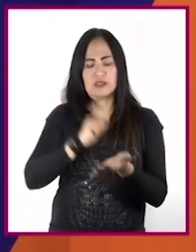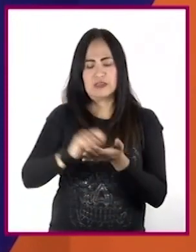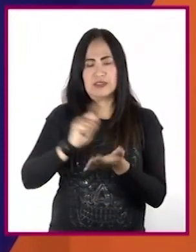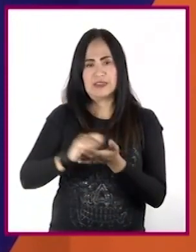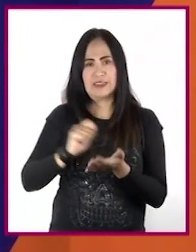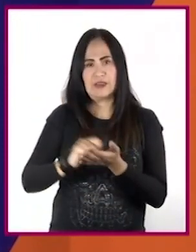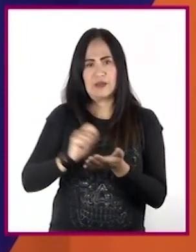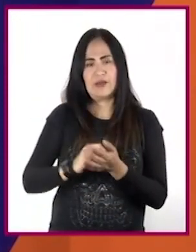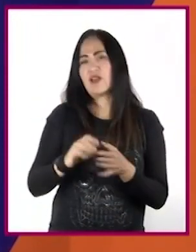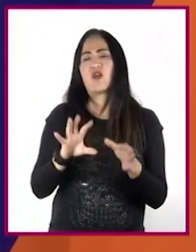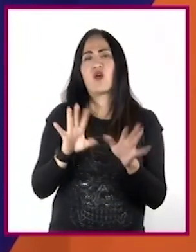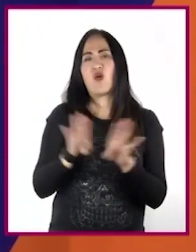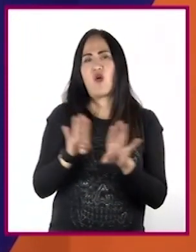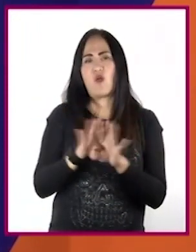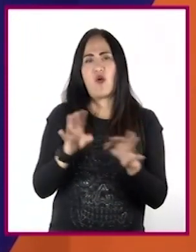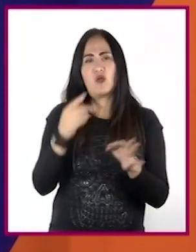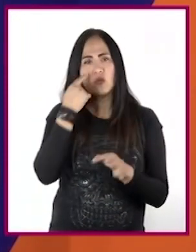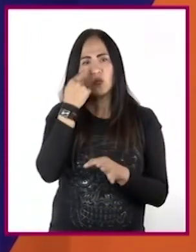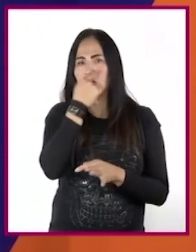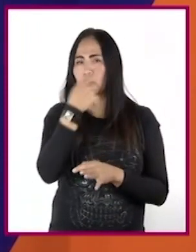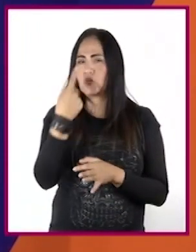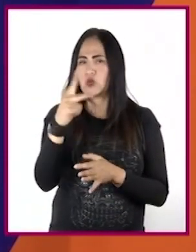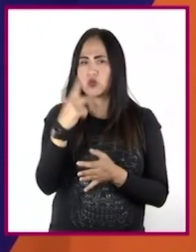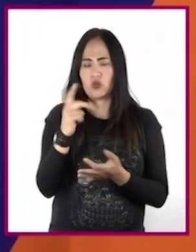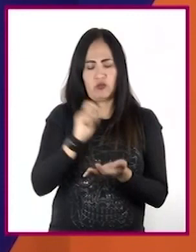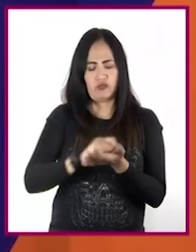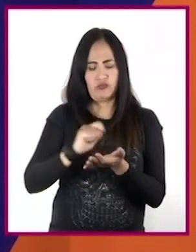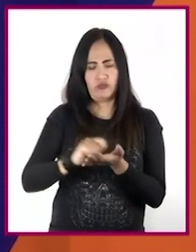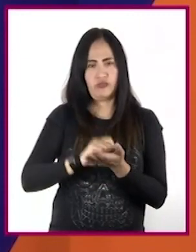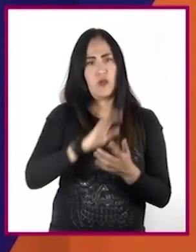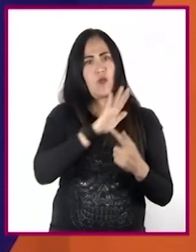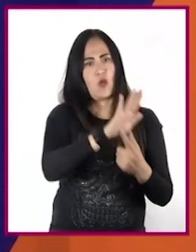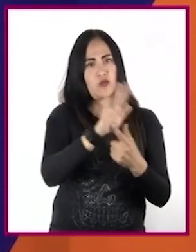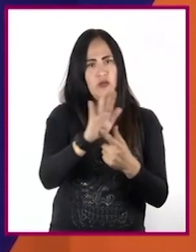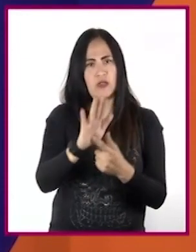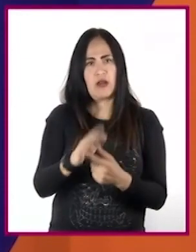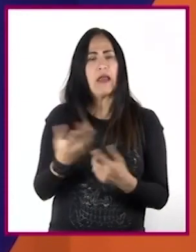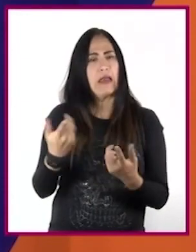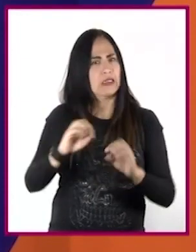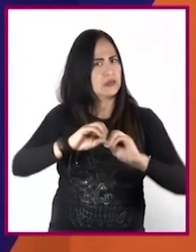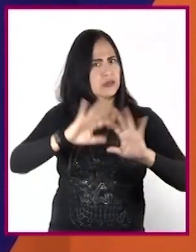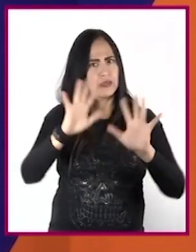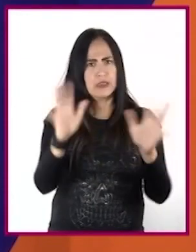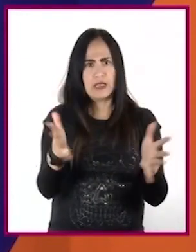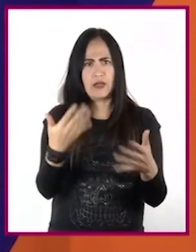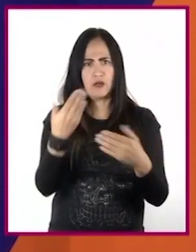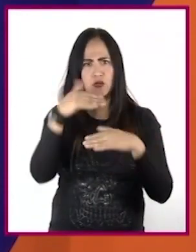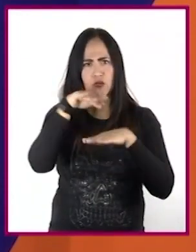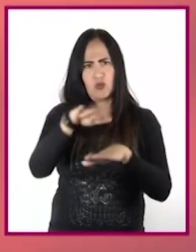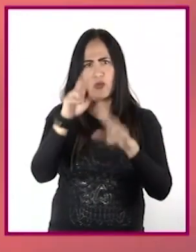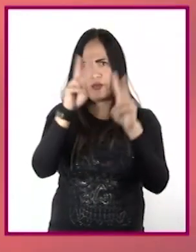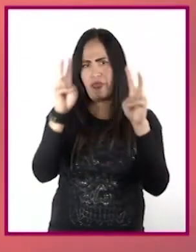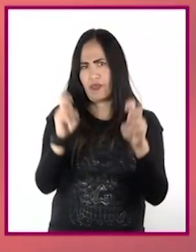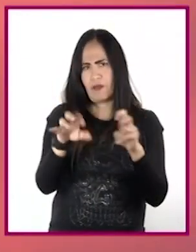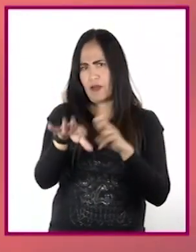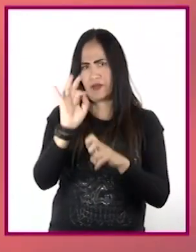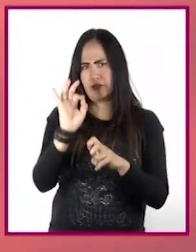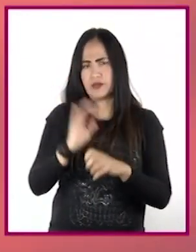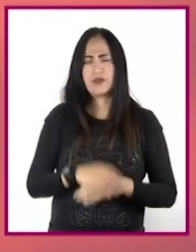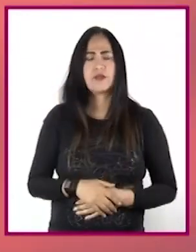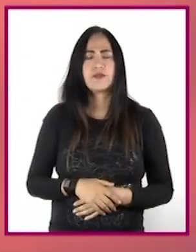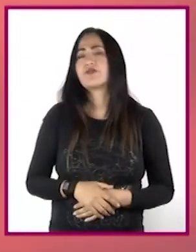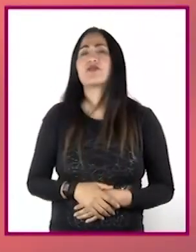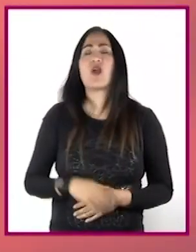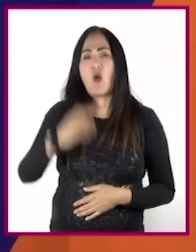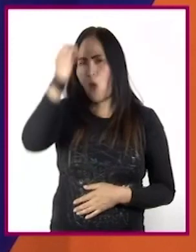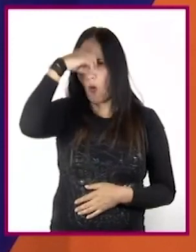opinión argumentando su punto de vista y asumiendo una postura clara en relación con el tema. Nuestra opinión